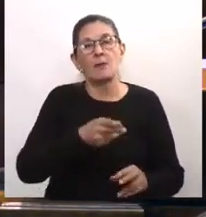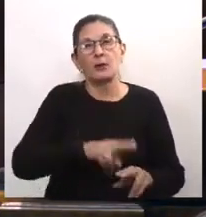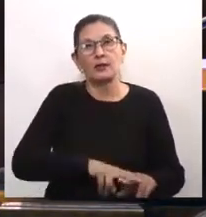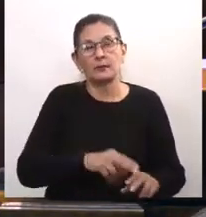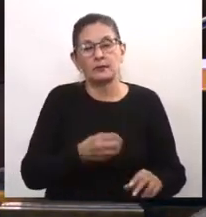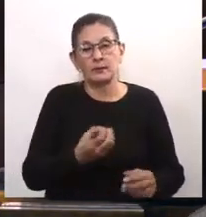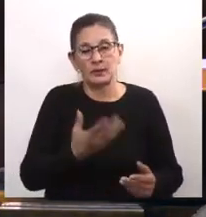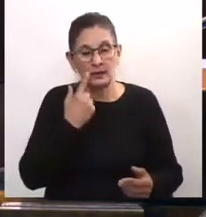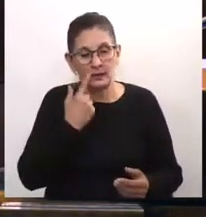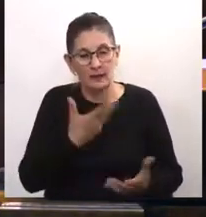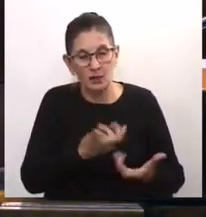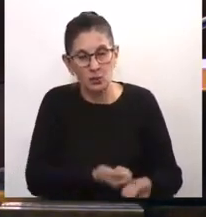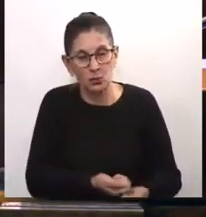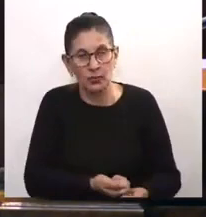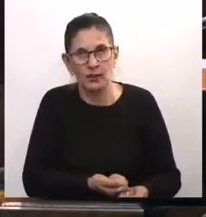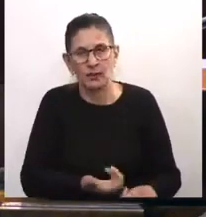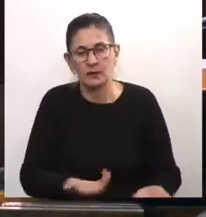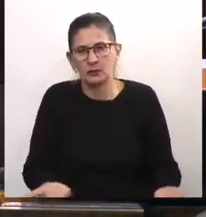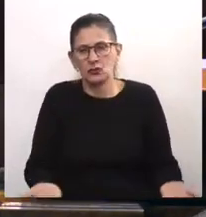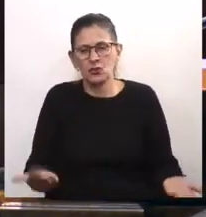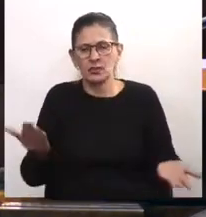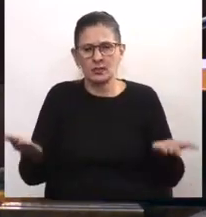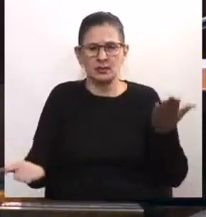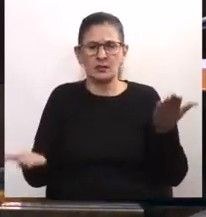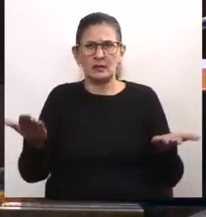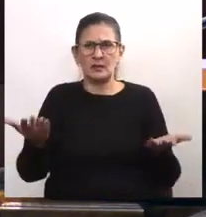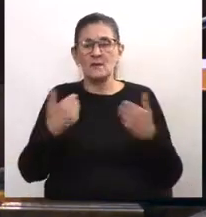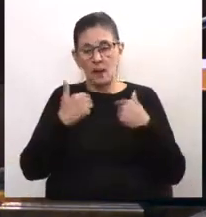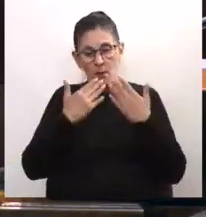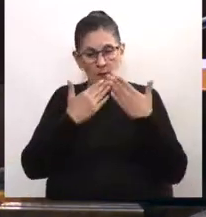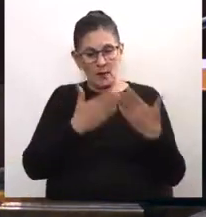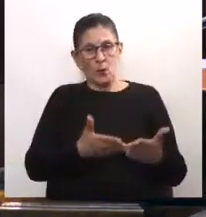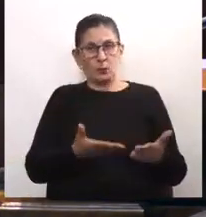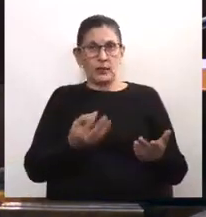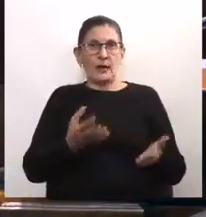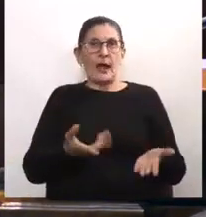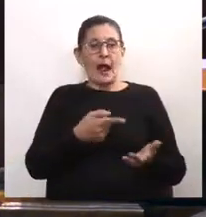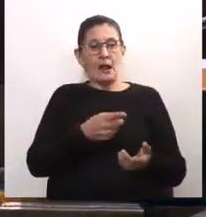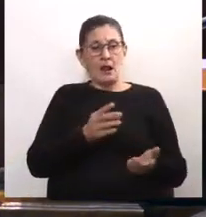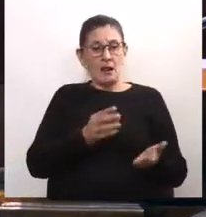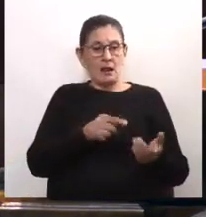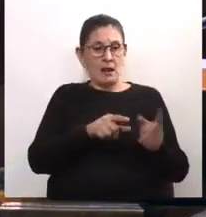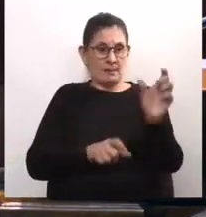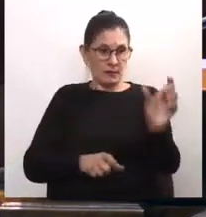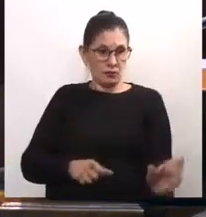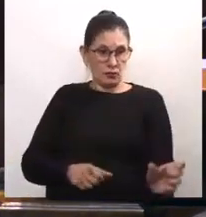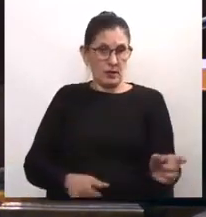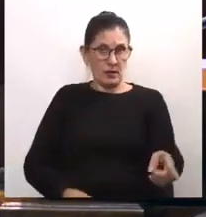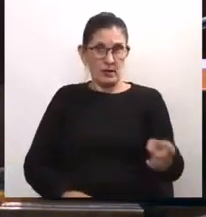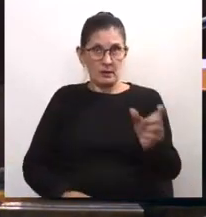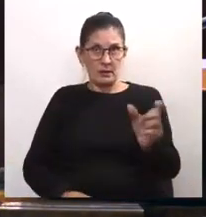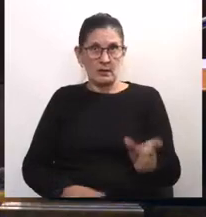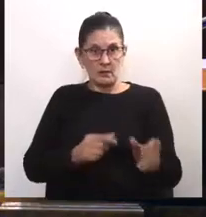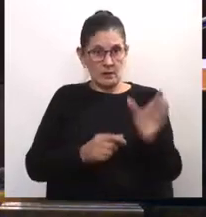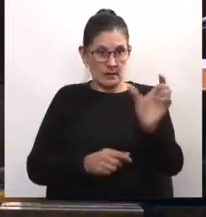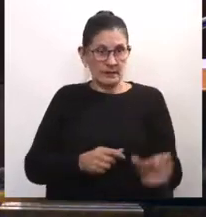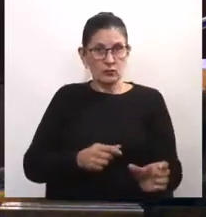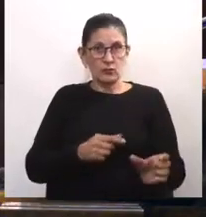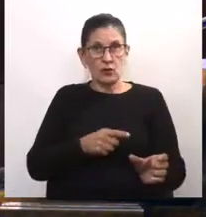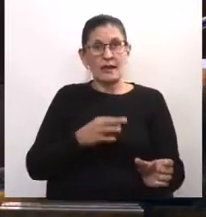auxilia. Entonces vamos a preguntarle a la víctima, al futuro muerto, a la